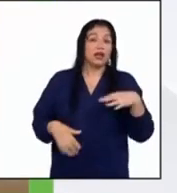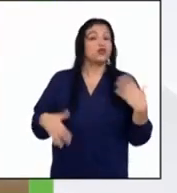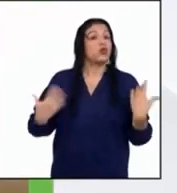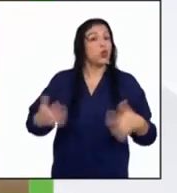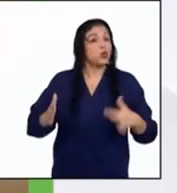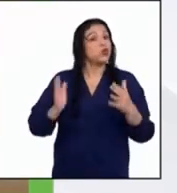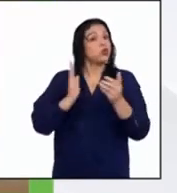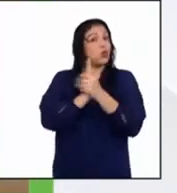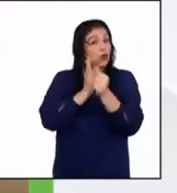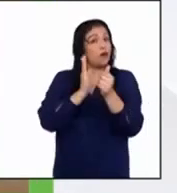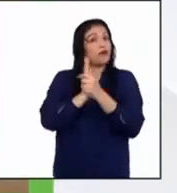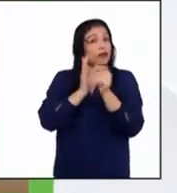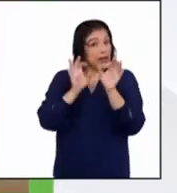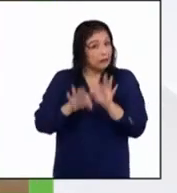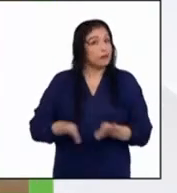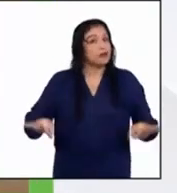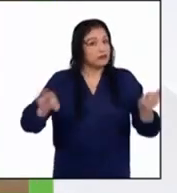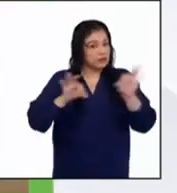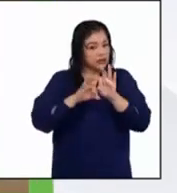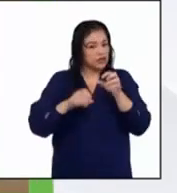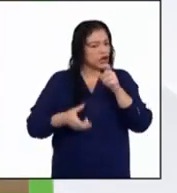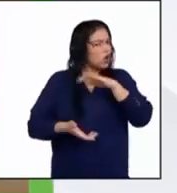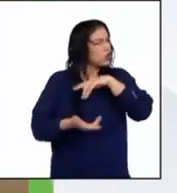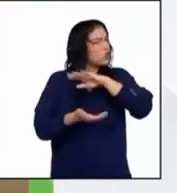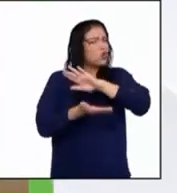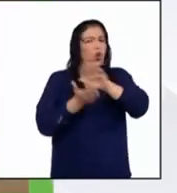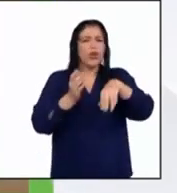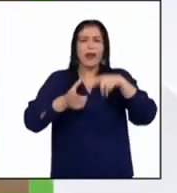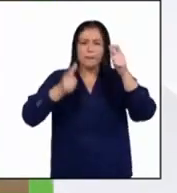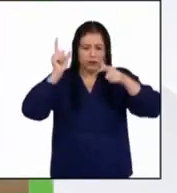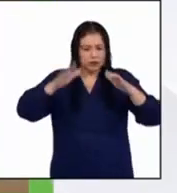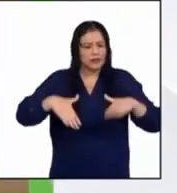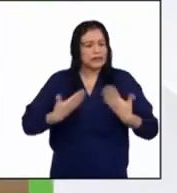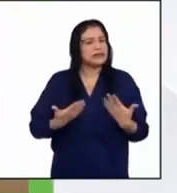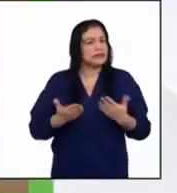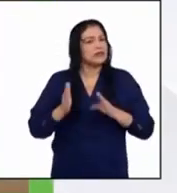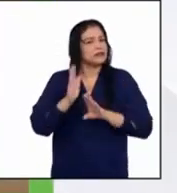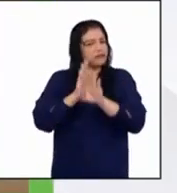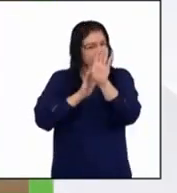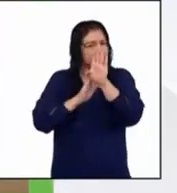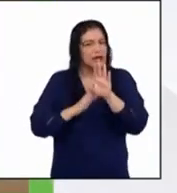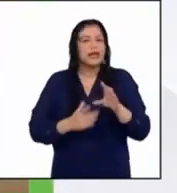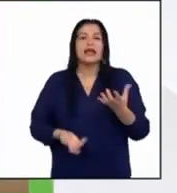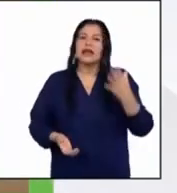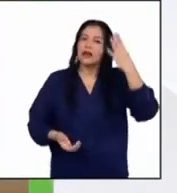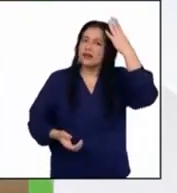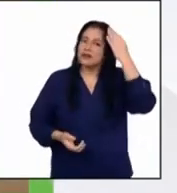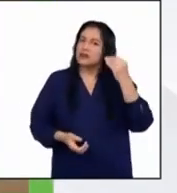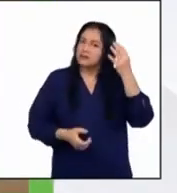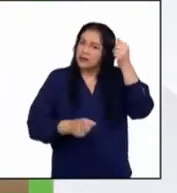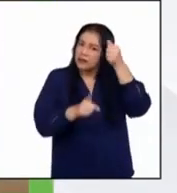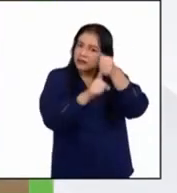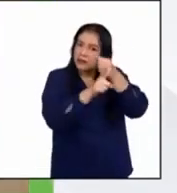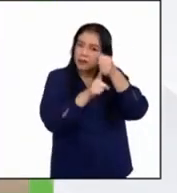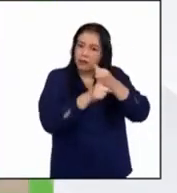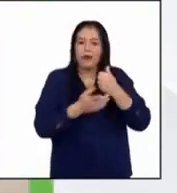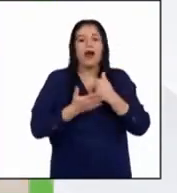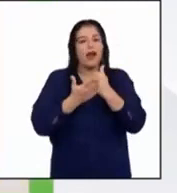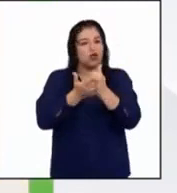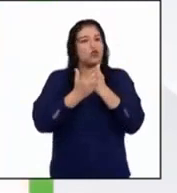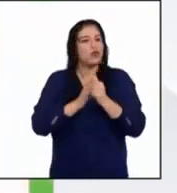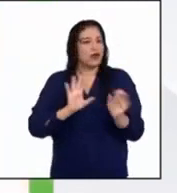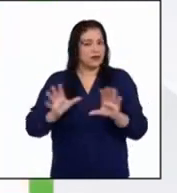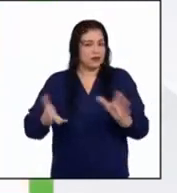habilidad importante que debemos desarrollar y que estas experiencias nos ayudan a lograr.